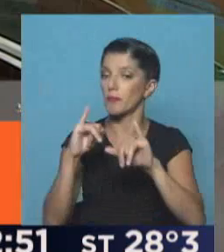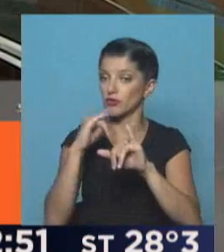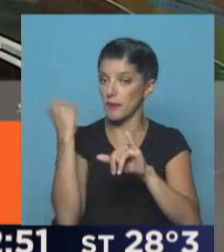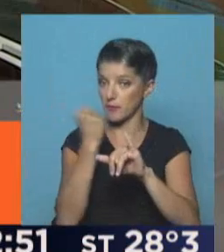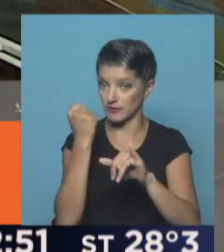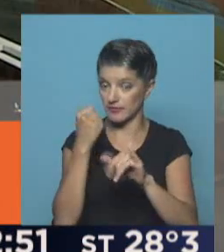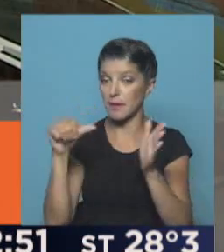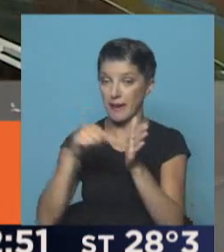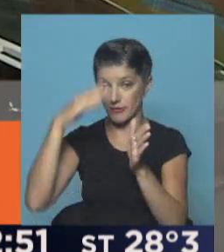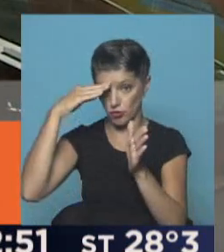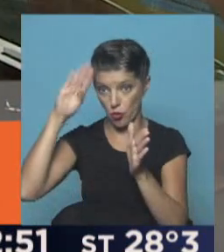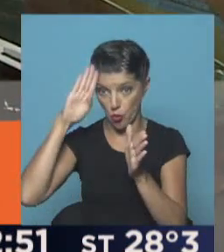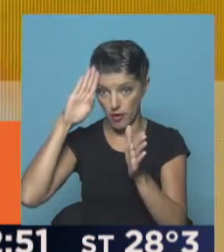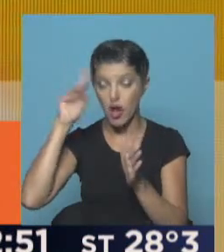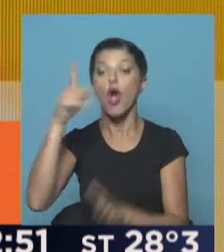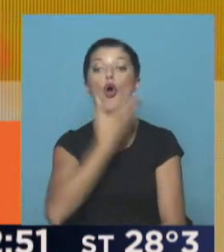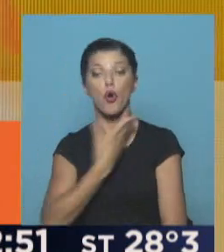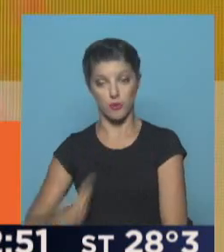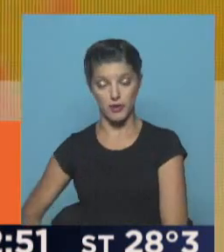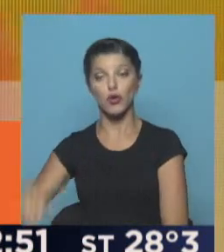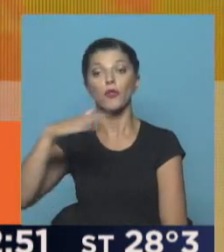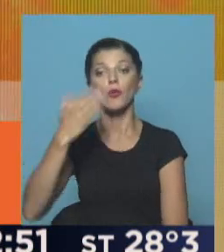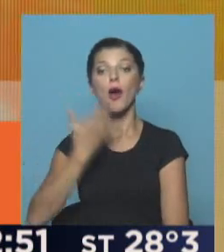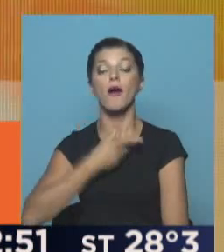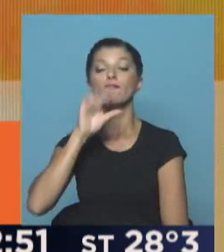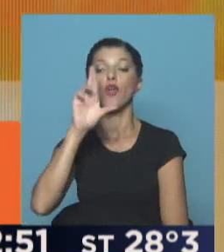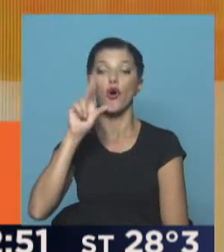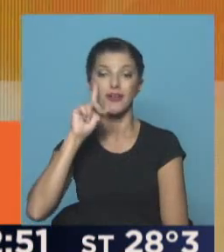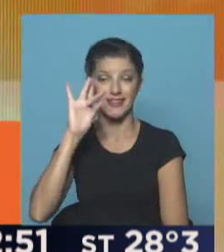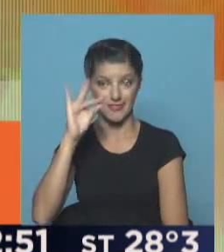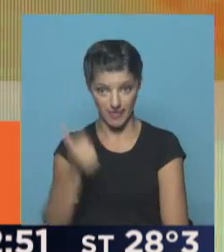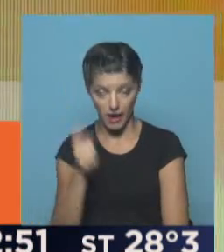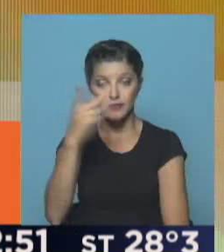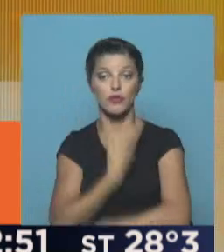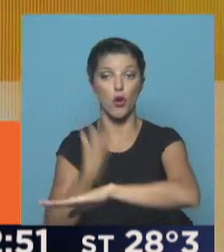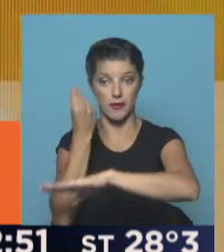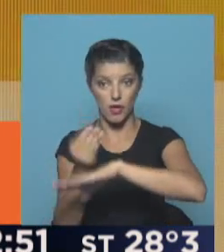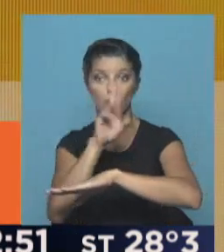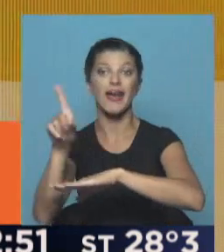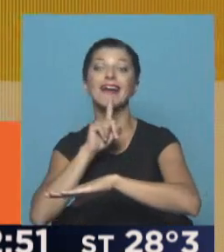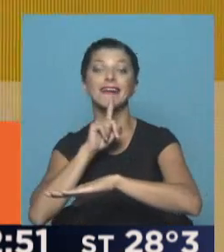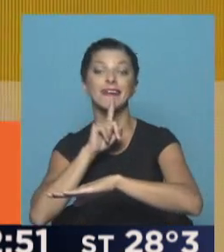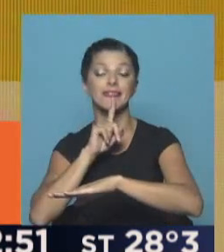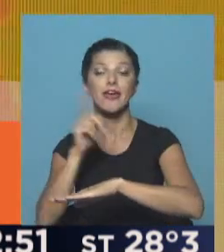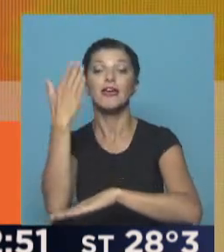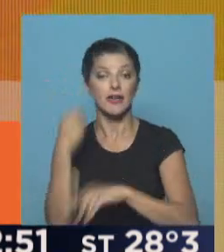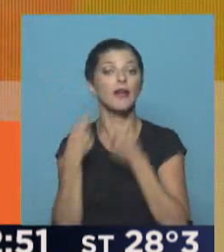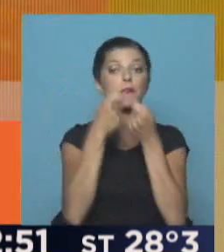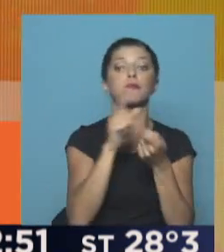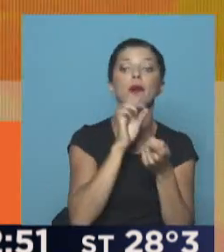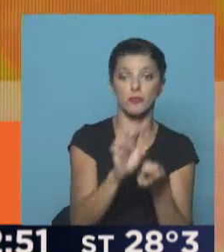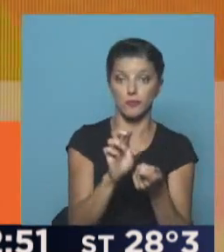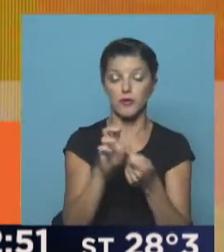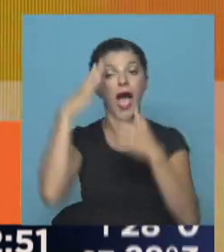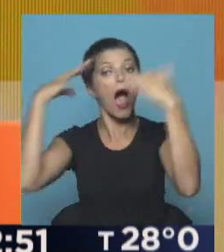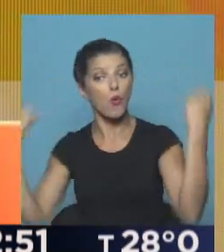Cuba y es que el gobierno de la Florida, ahí está Rick Scott, que es el gobernador y que apoyó a Trump durante la campaña, canceló acuerdos de